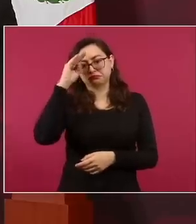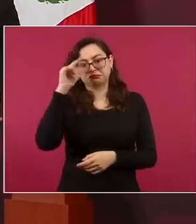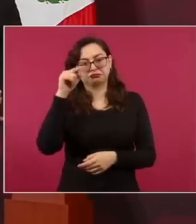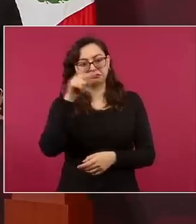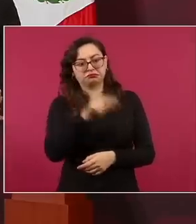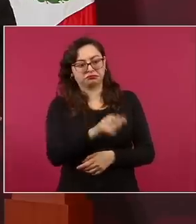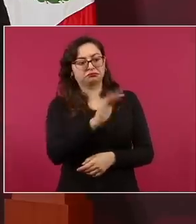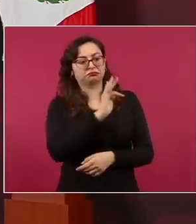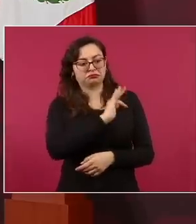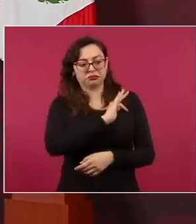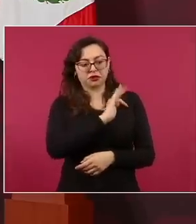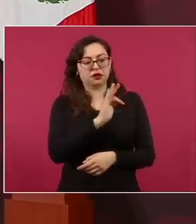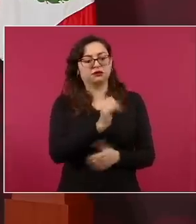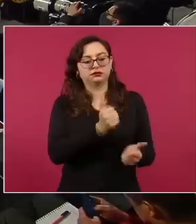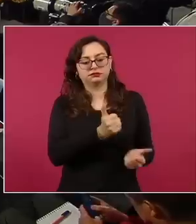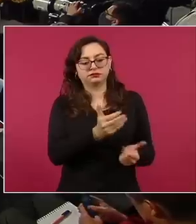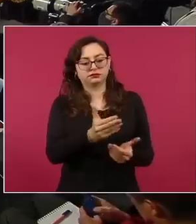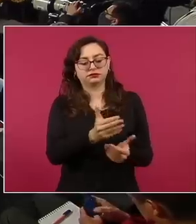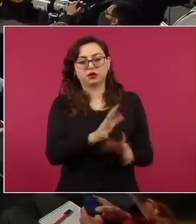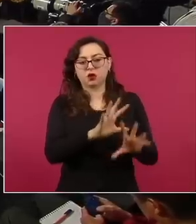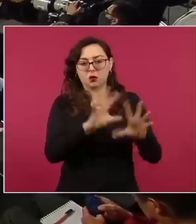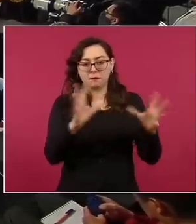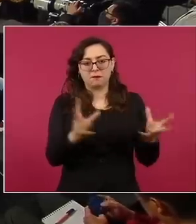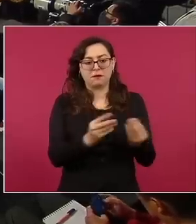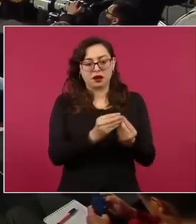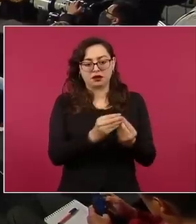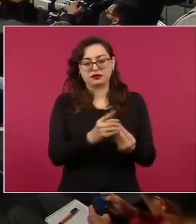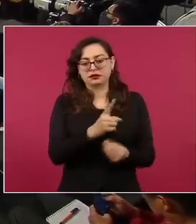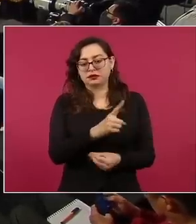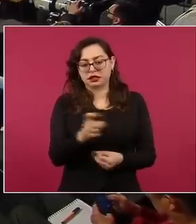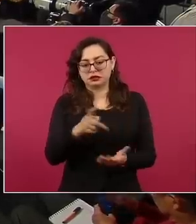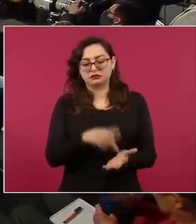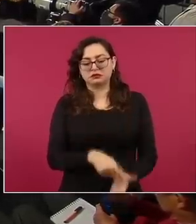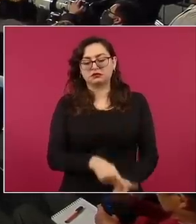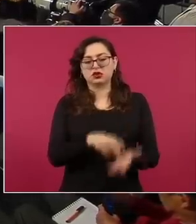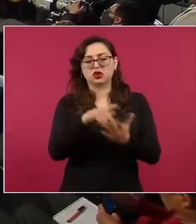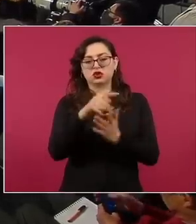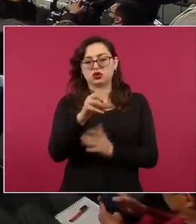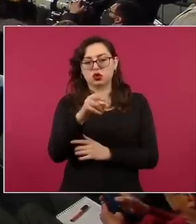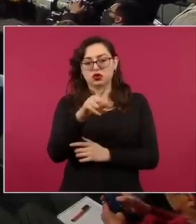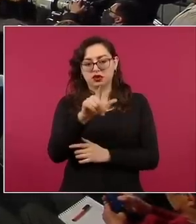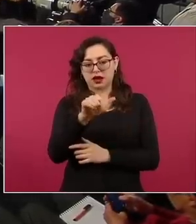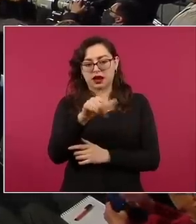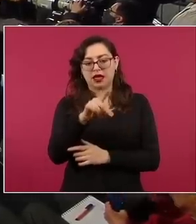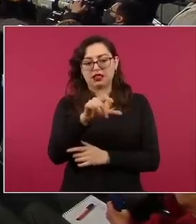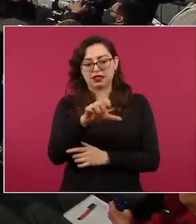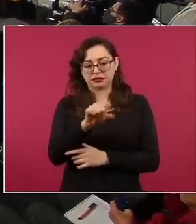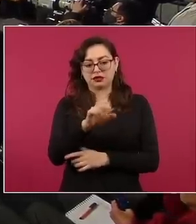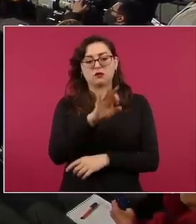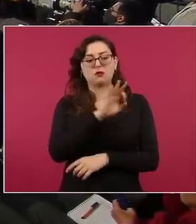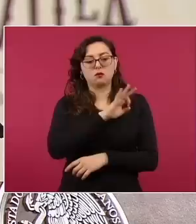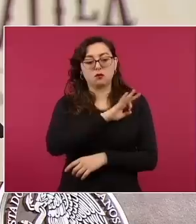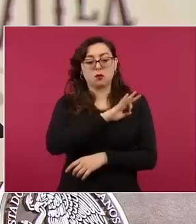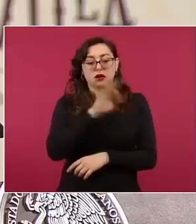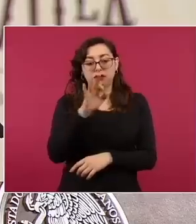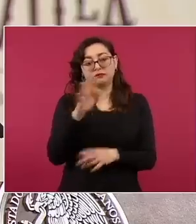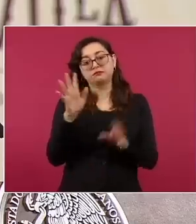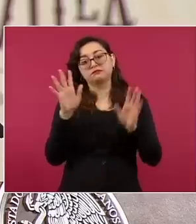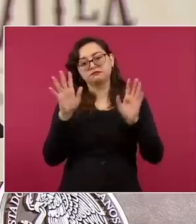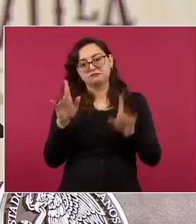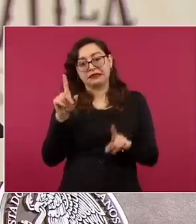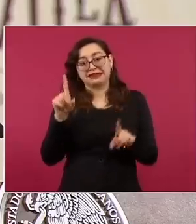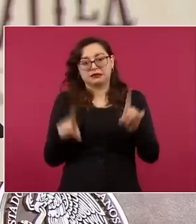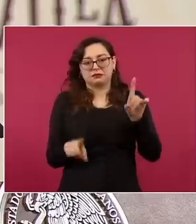pueden llevarse las 100 cargas. El avión tiene las 100 toneladas. El avión tiene esa capacidad, pero, repito, todo es